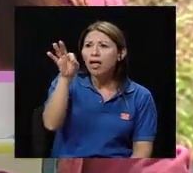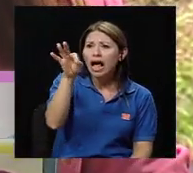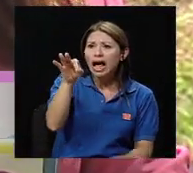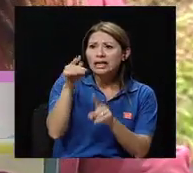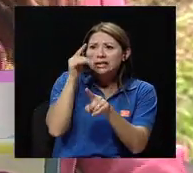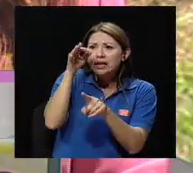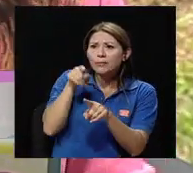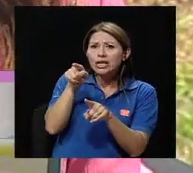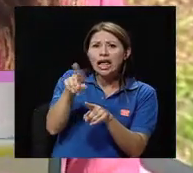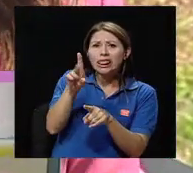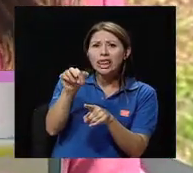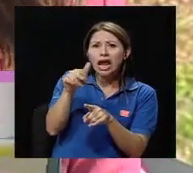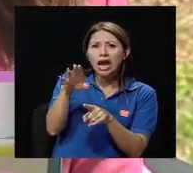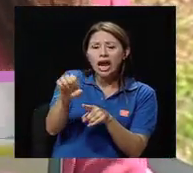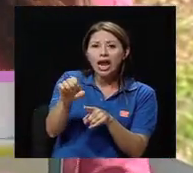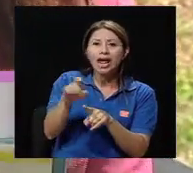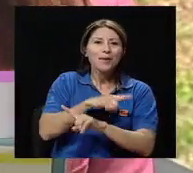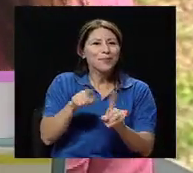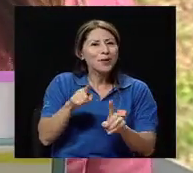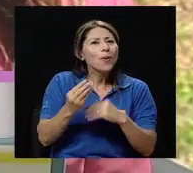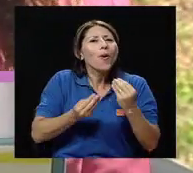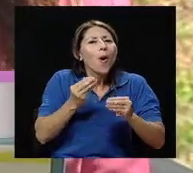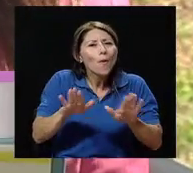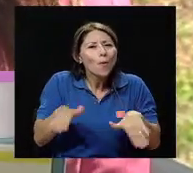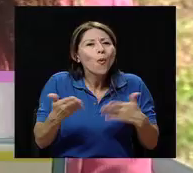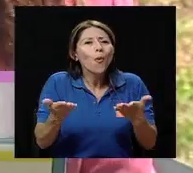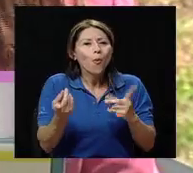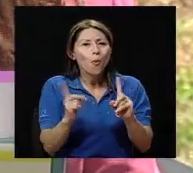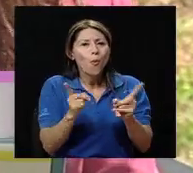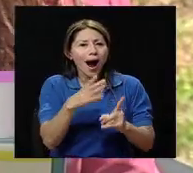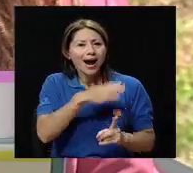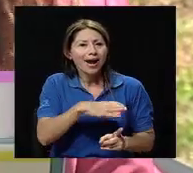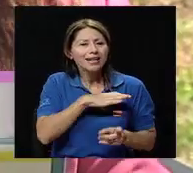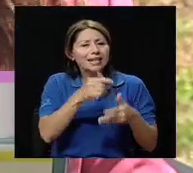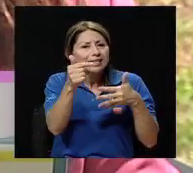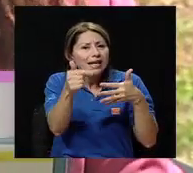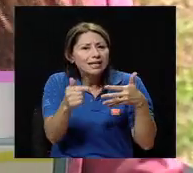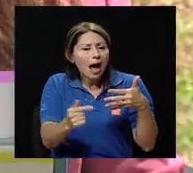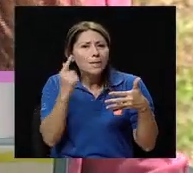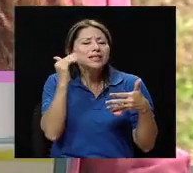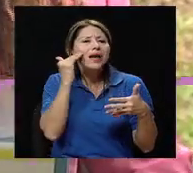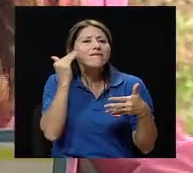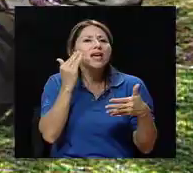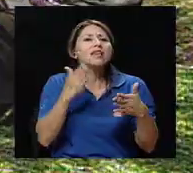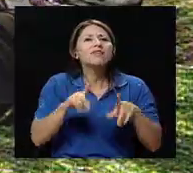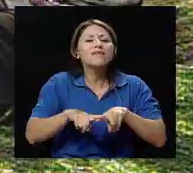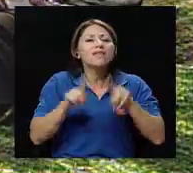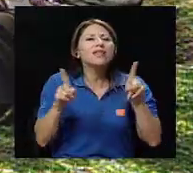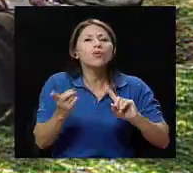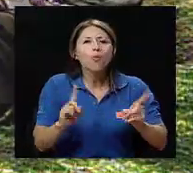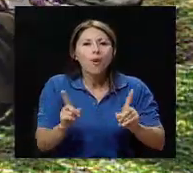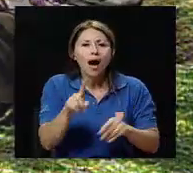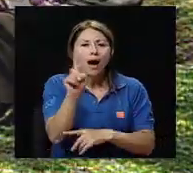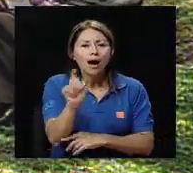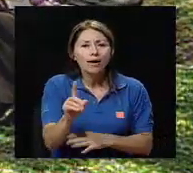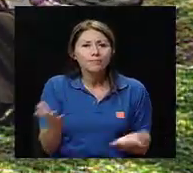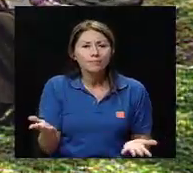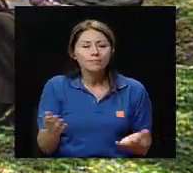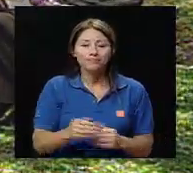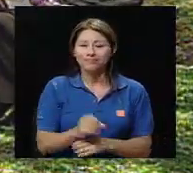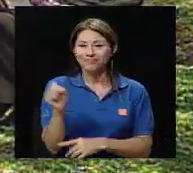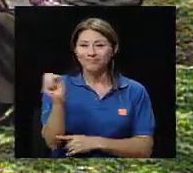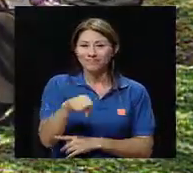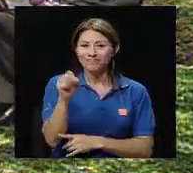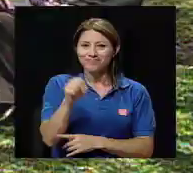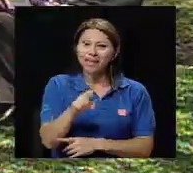ciertas características que a simple vista tal vez cuesta diferenciarlo. Me gustaría tal vez como detenerme en ese punto. Hay que ser